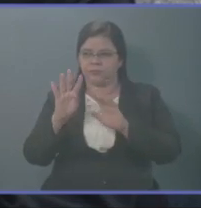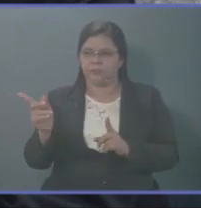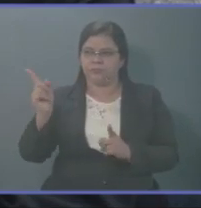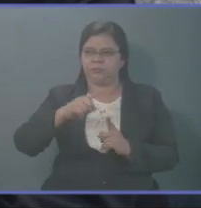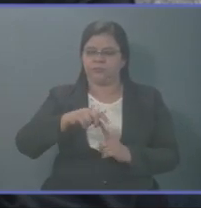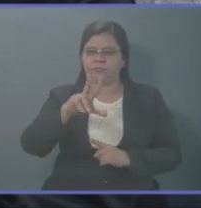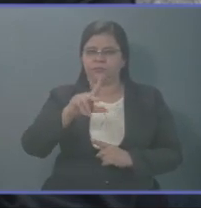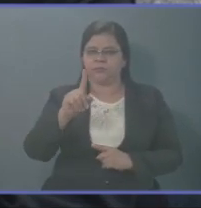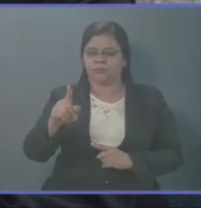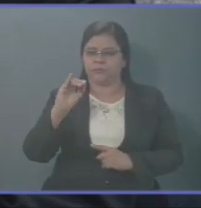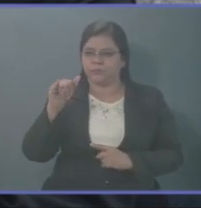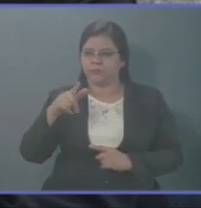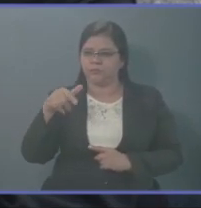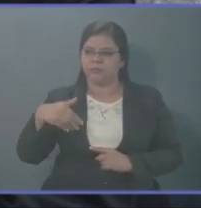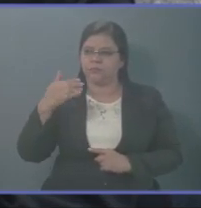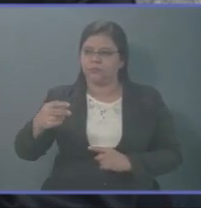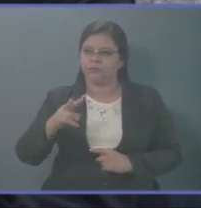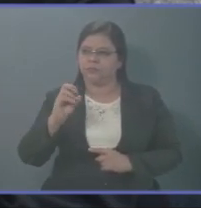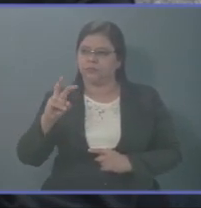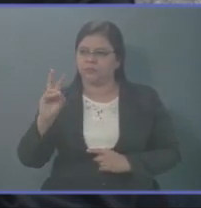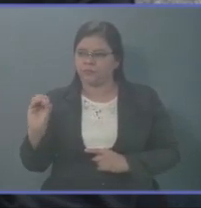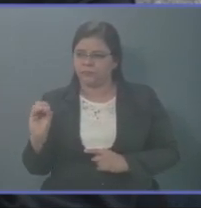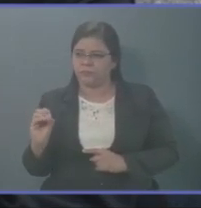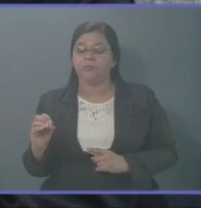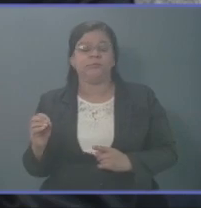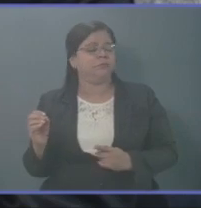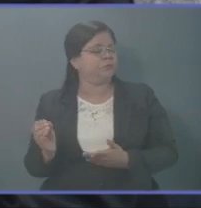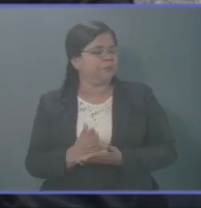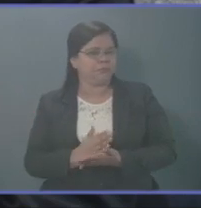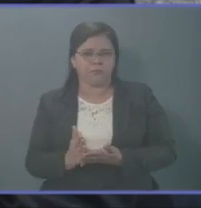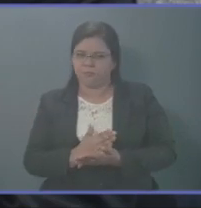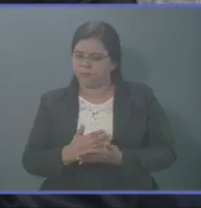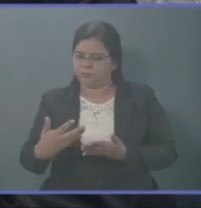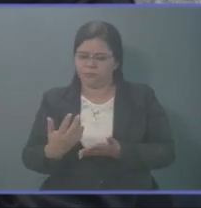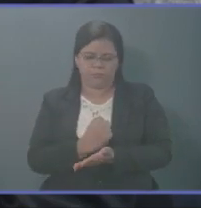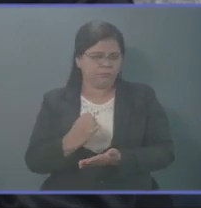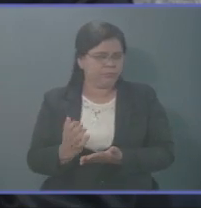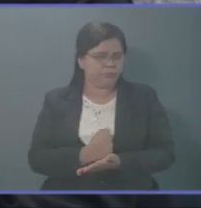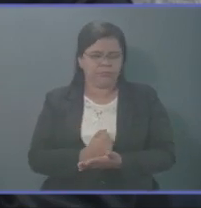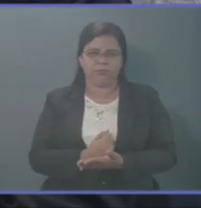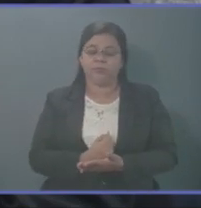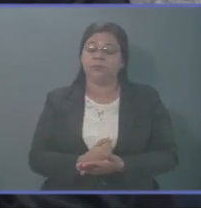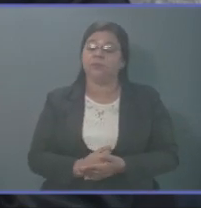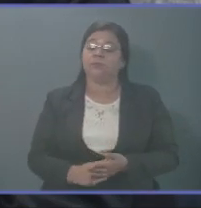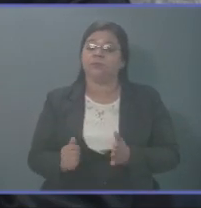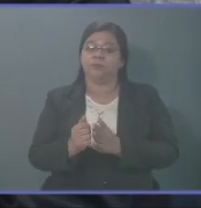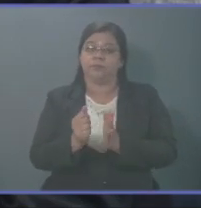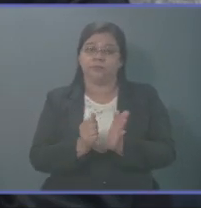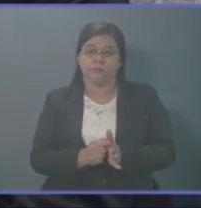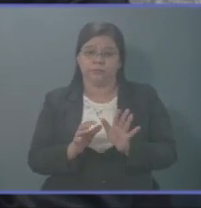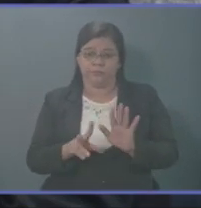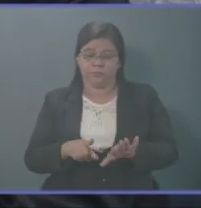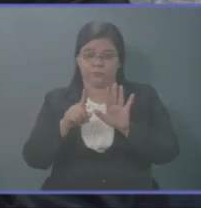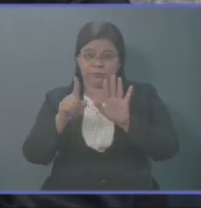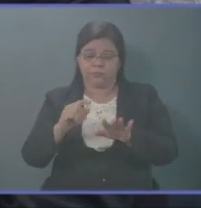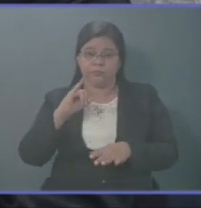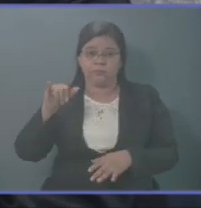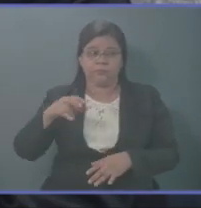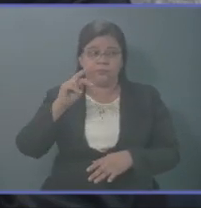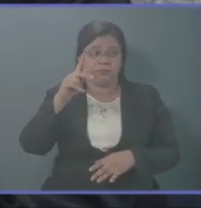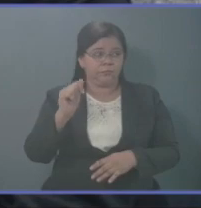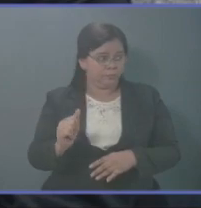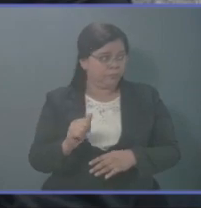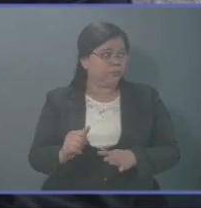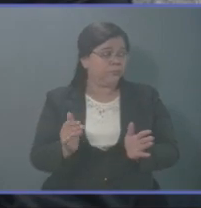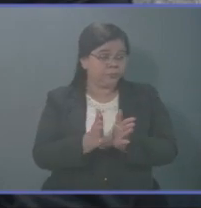día 31 de julio de 2020, lo cual no causará multas. Artículo 16. Las juntas y asambleas generales de